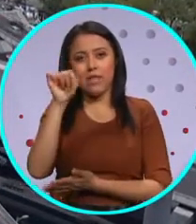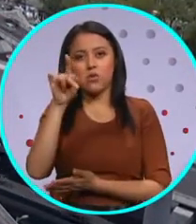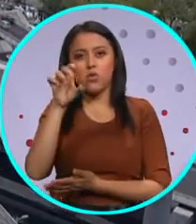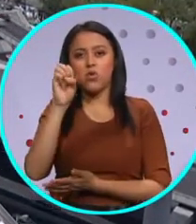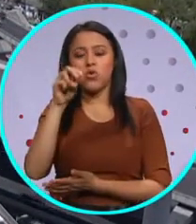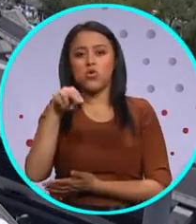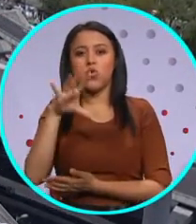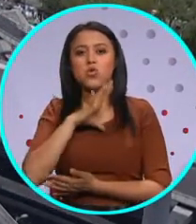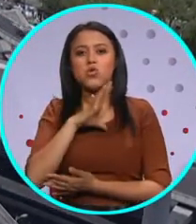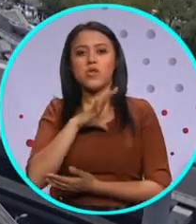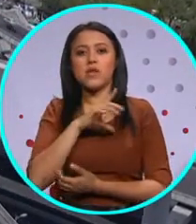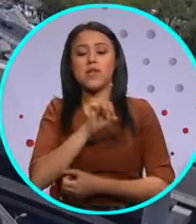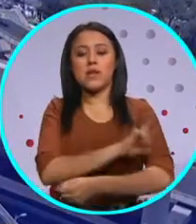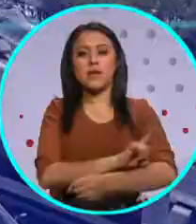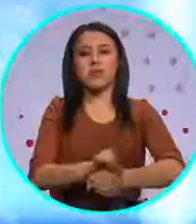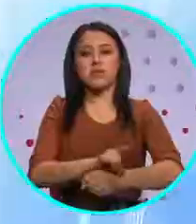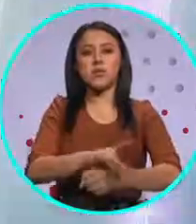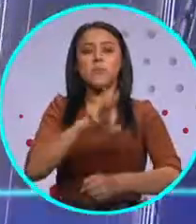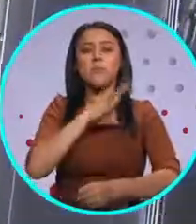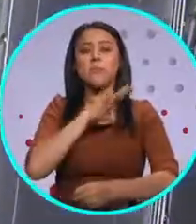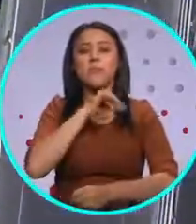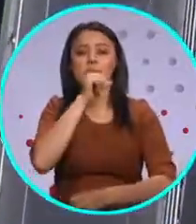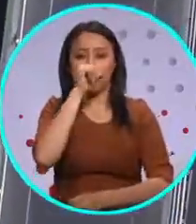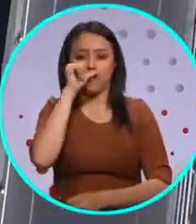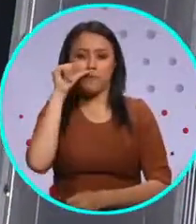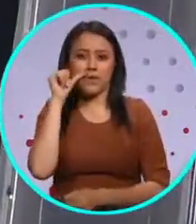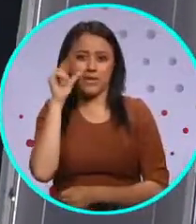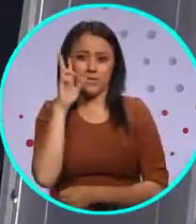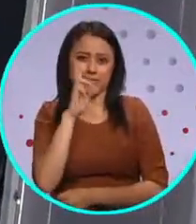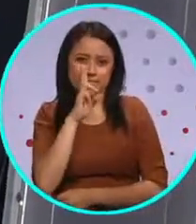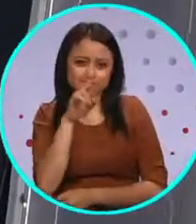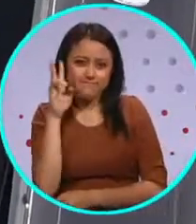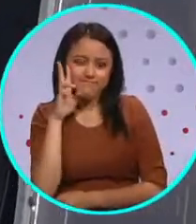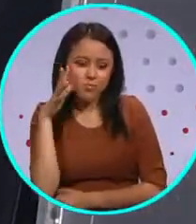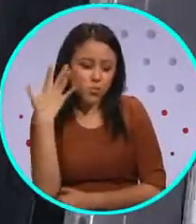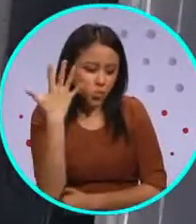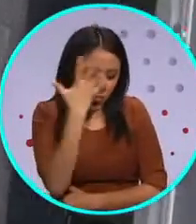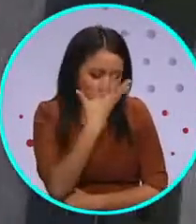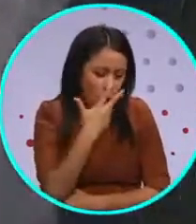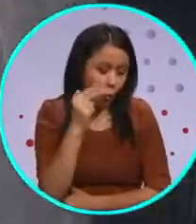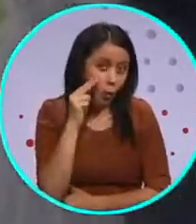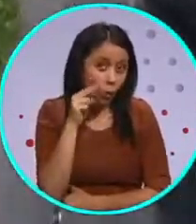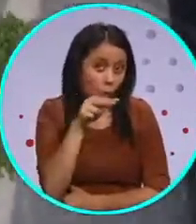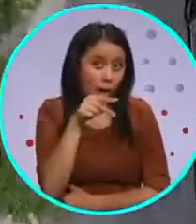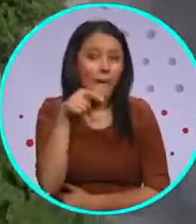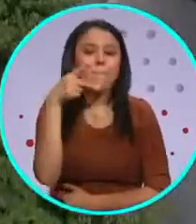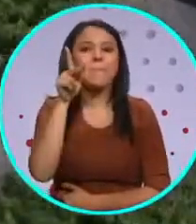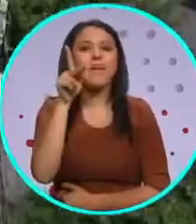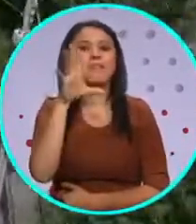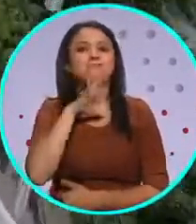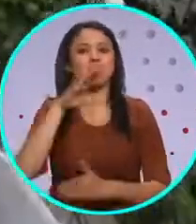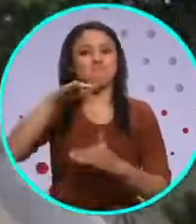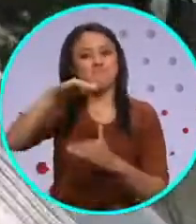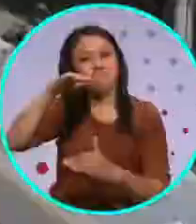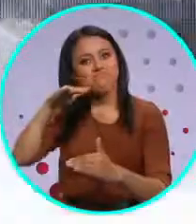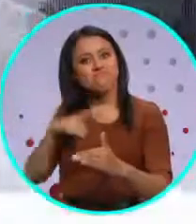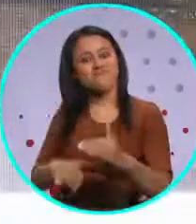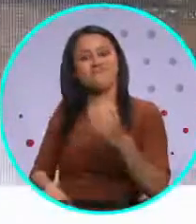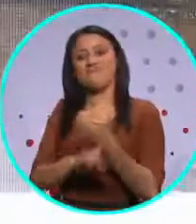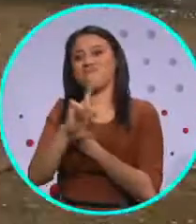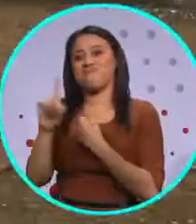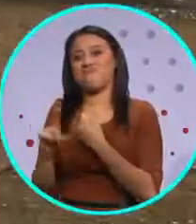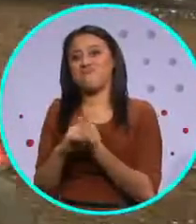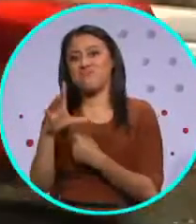pinos de la demarcación benito juárez desde el aire se nota todo muy bien pero la realidad es que el sótano estaba muy feo